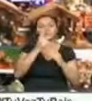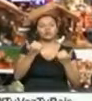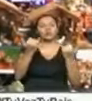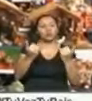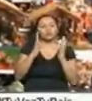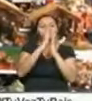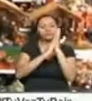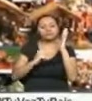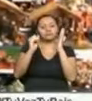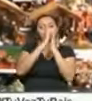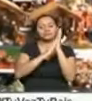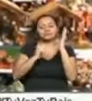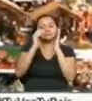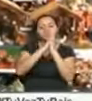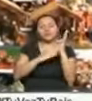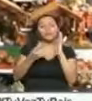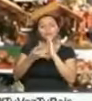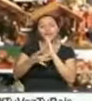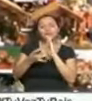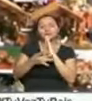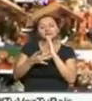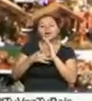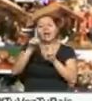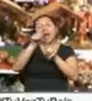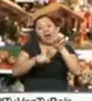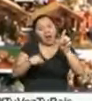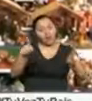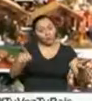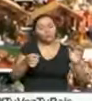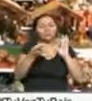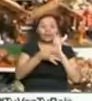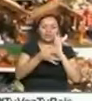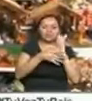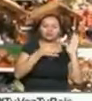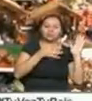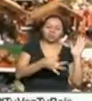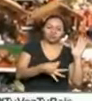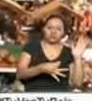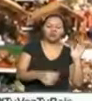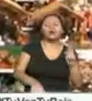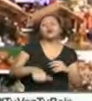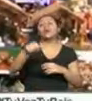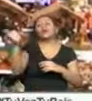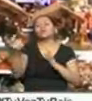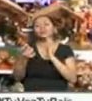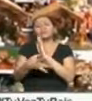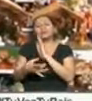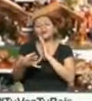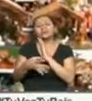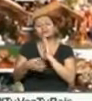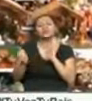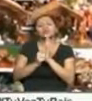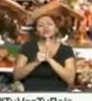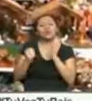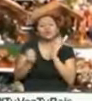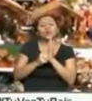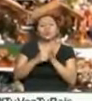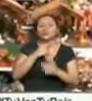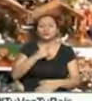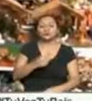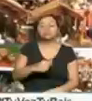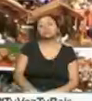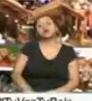musgo artificial. Ciertas personas les gusta el plástico, pero dice el plástico es muy duro. Otro es